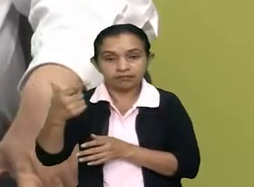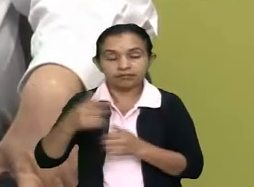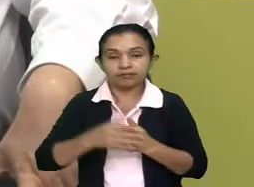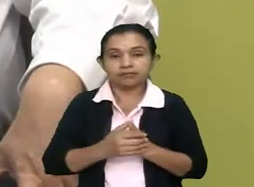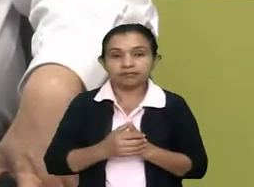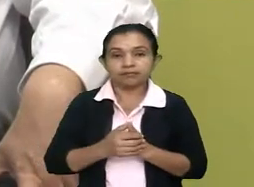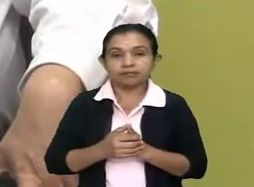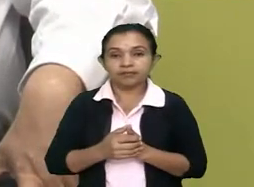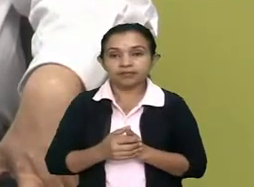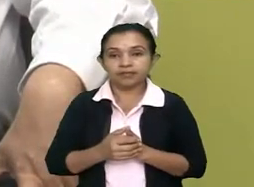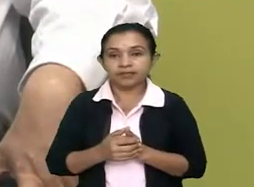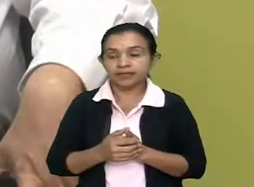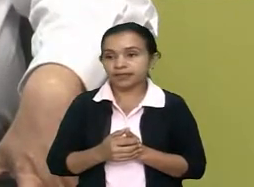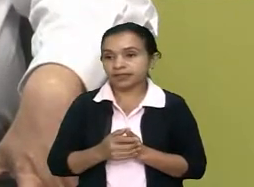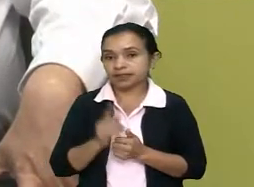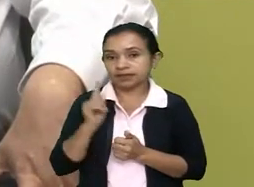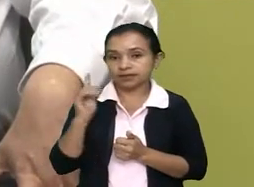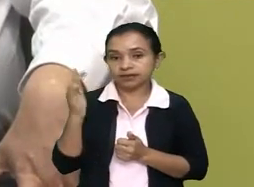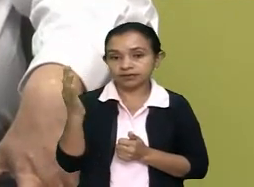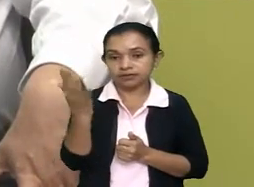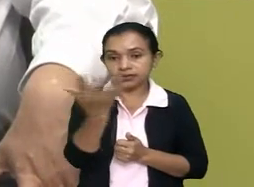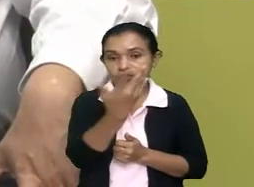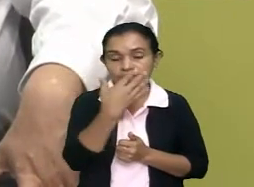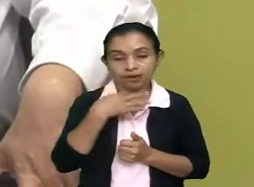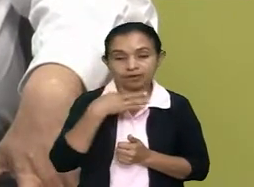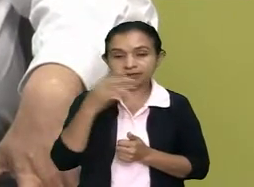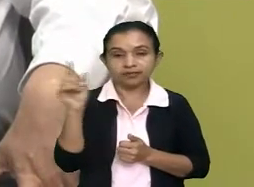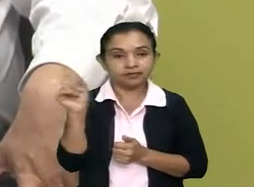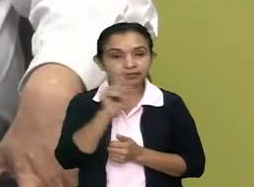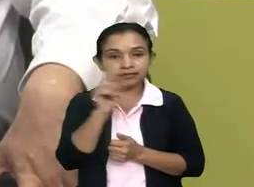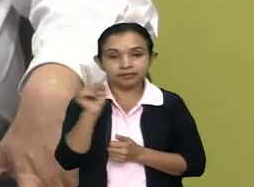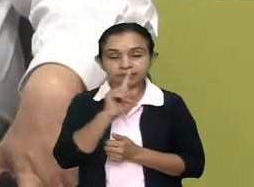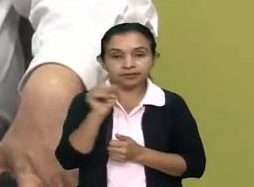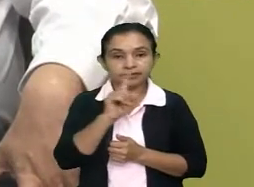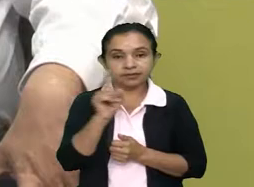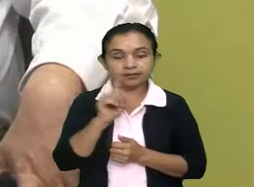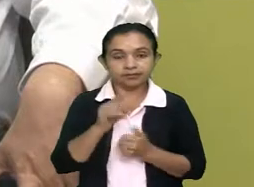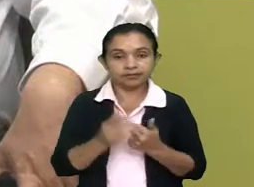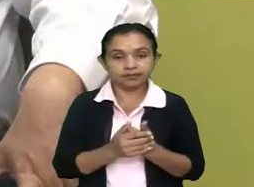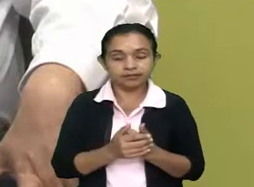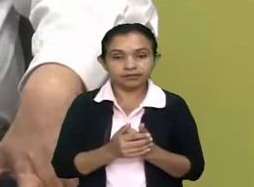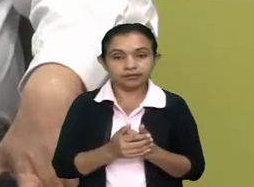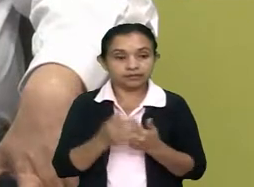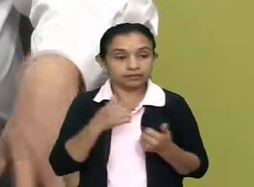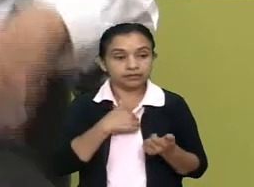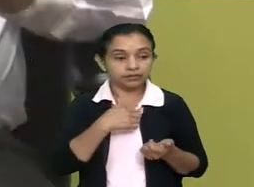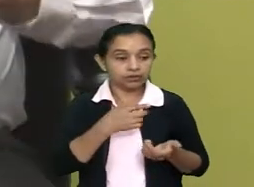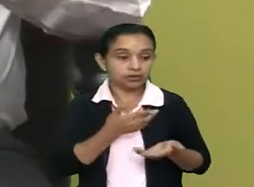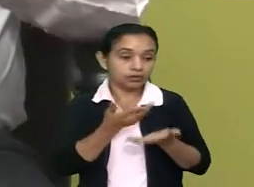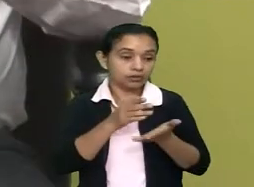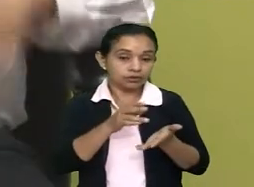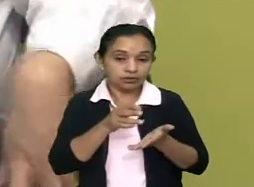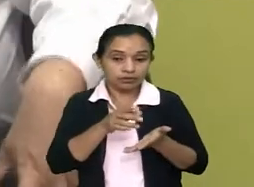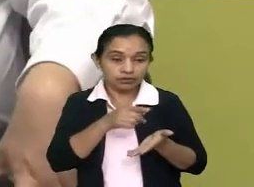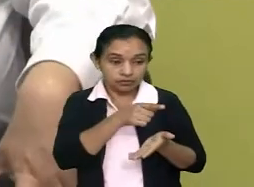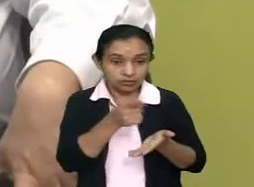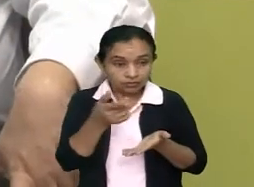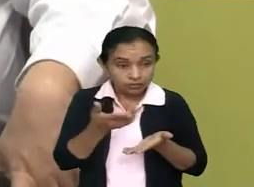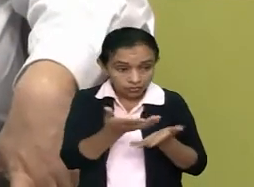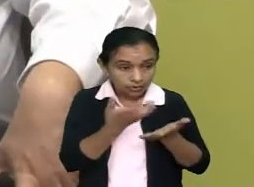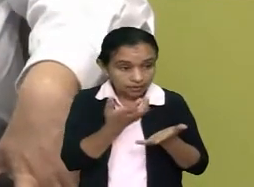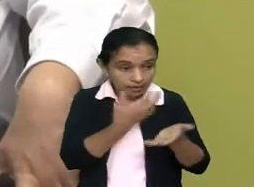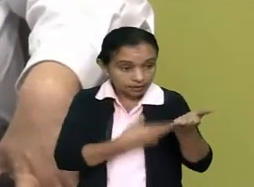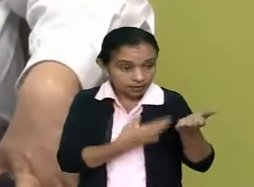eran muchas novelas y no todas eran voluntarias de vida mucha tuvieron acción de reposición etcétera termina mujeres a esa dificultad